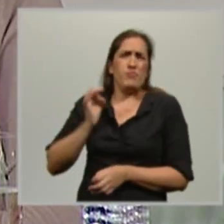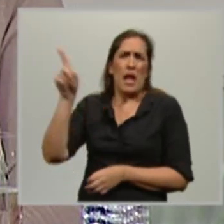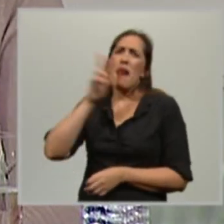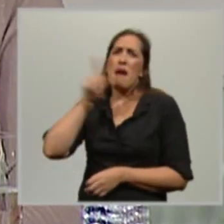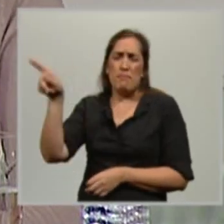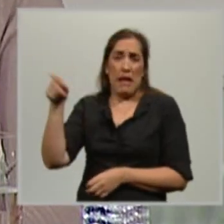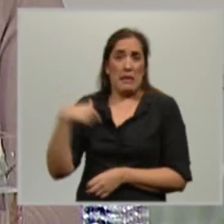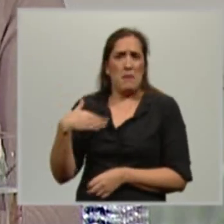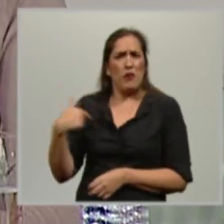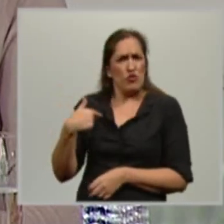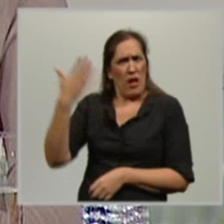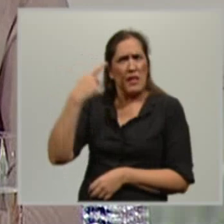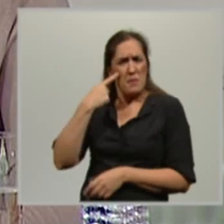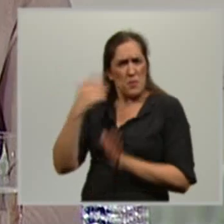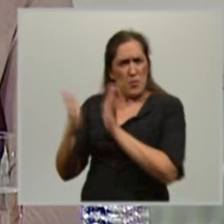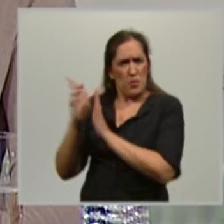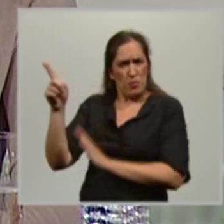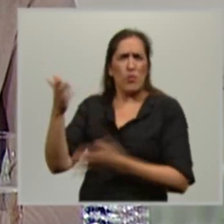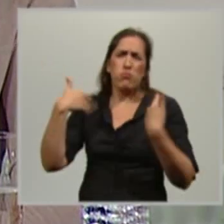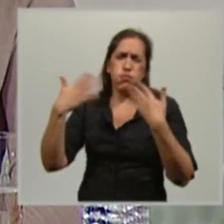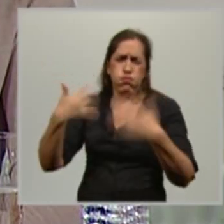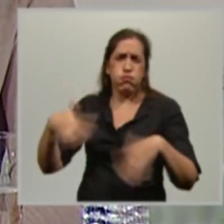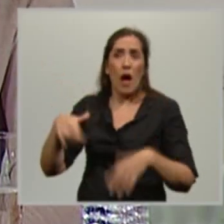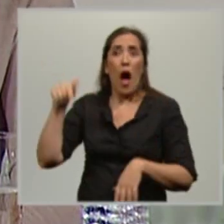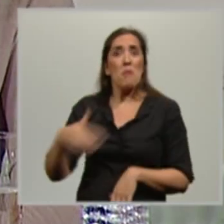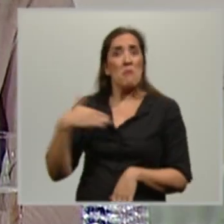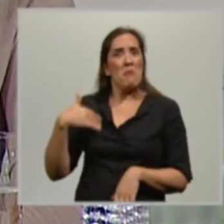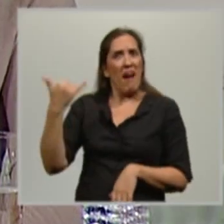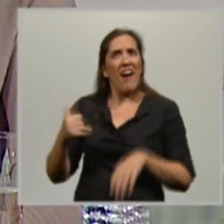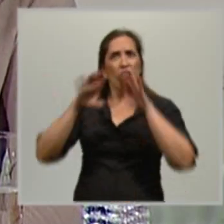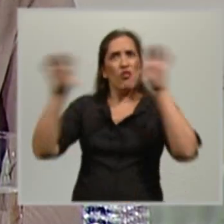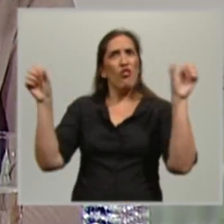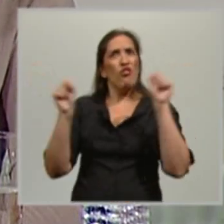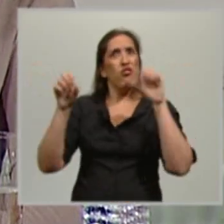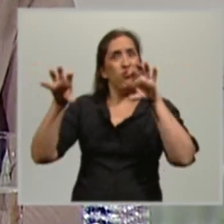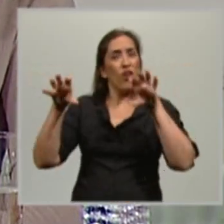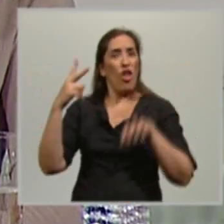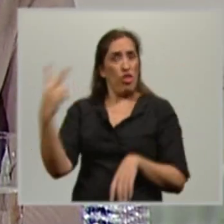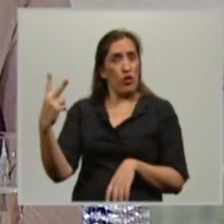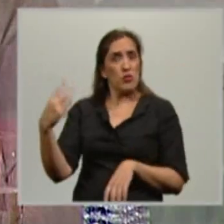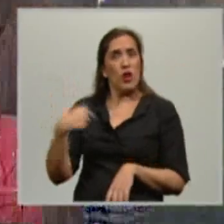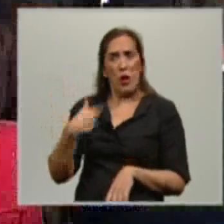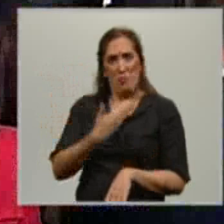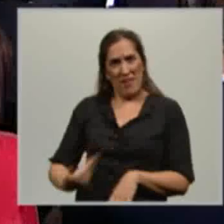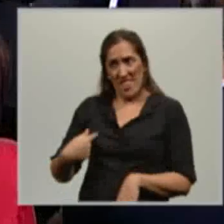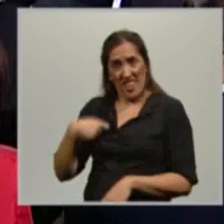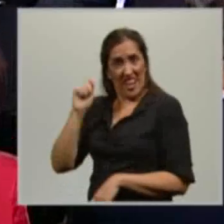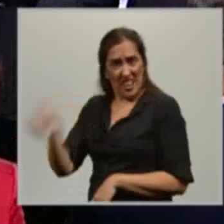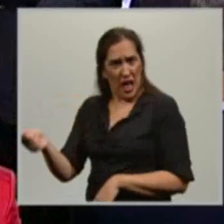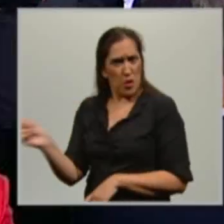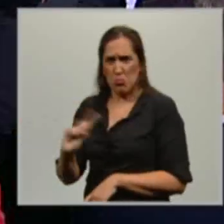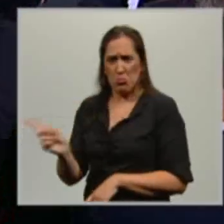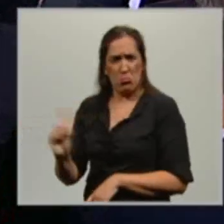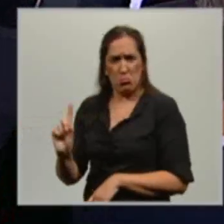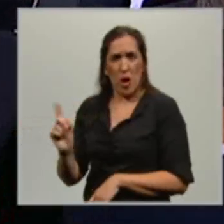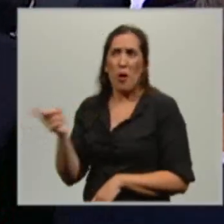madre ahora tiene dos aires acondicionados y no se los regalé yo porque soy la presidenta, ni se los regaló nadie